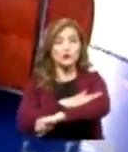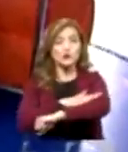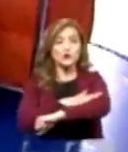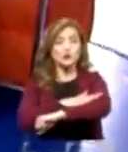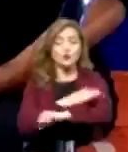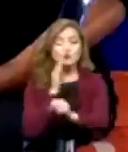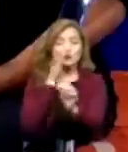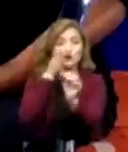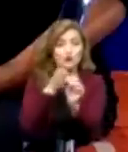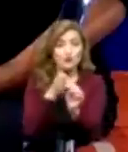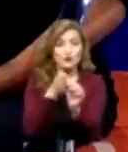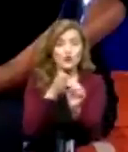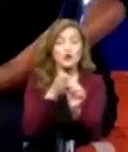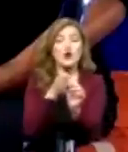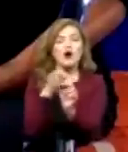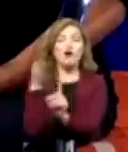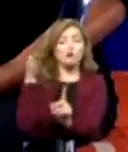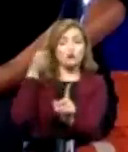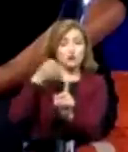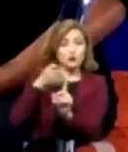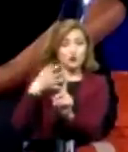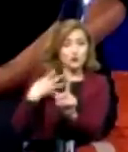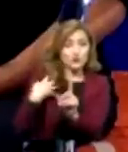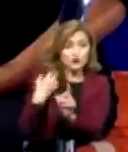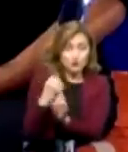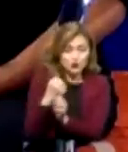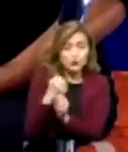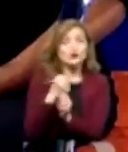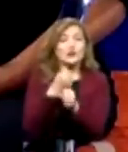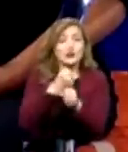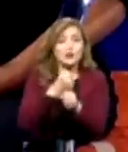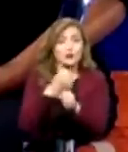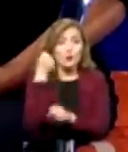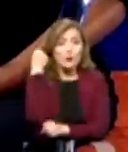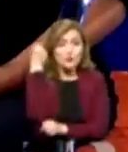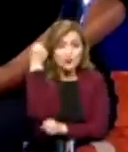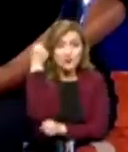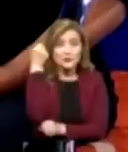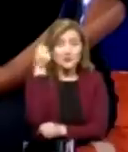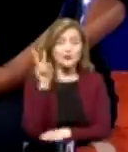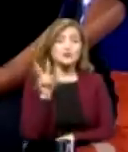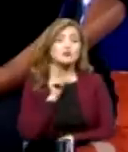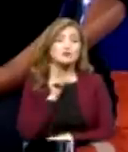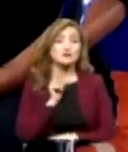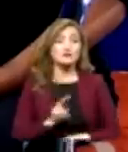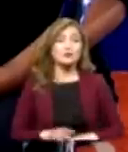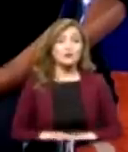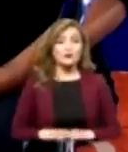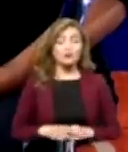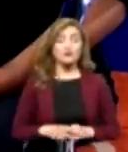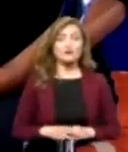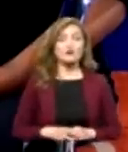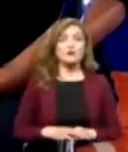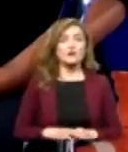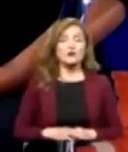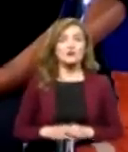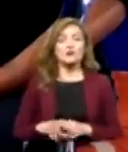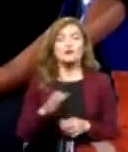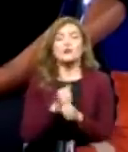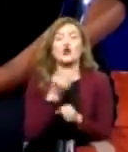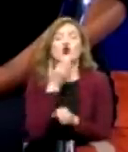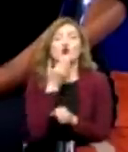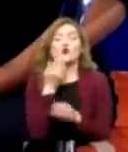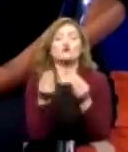una perspectiva y un enfoque de garantizar los derechos de las víctimas. Y creo que eso se puede lograr primero con